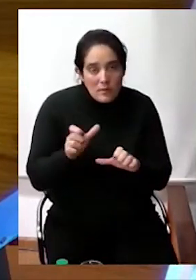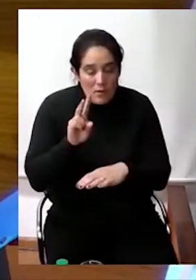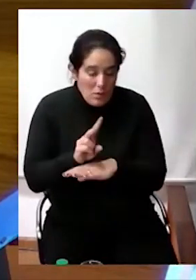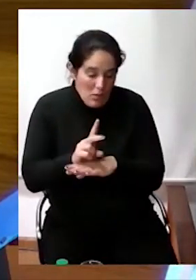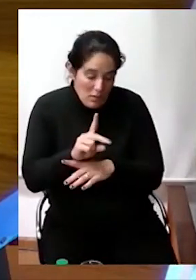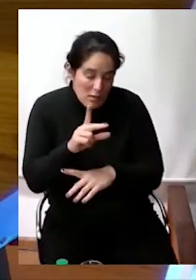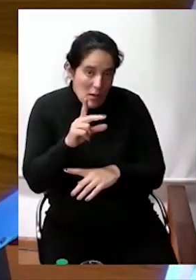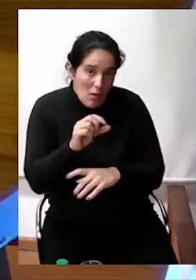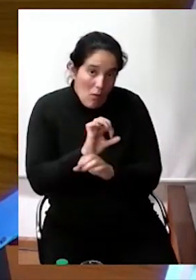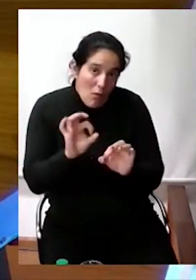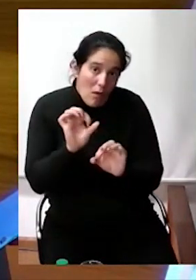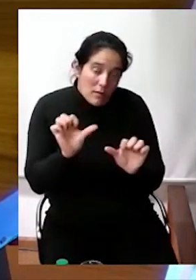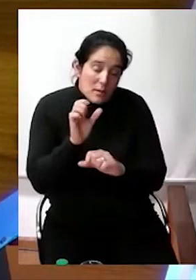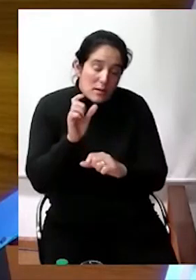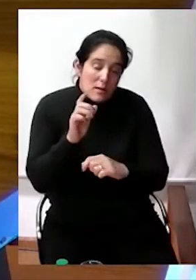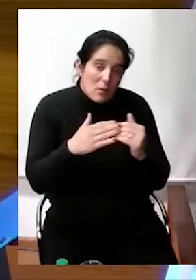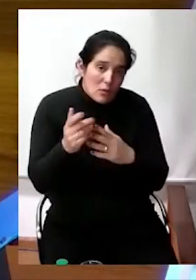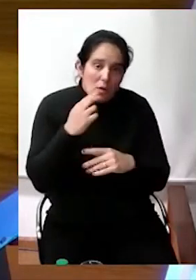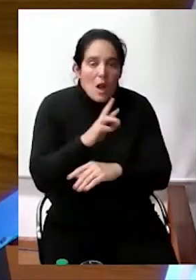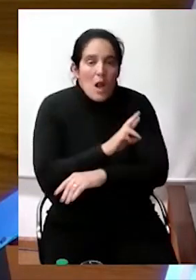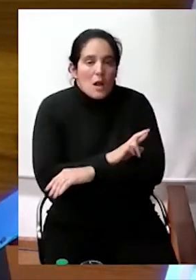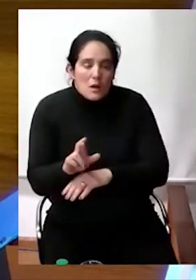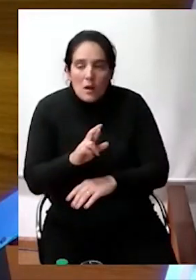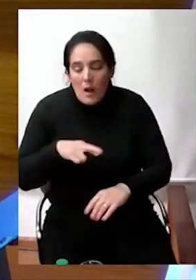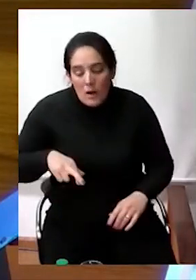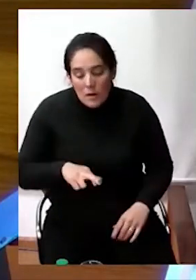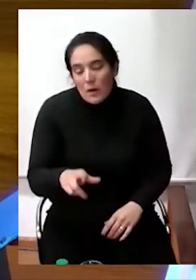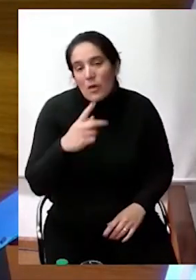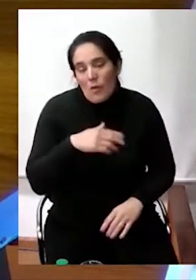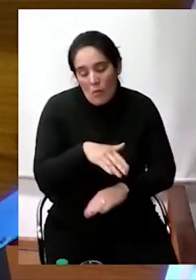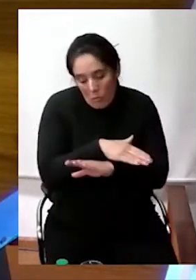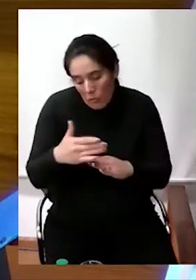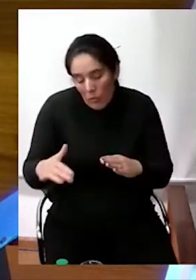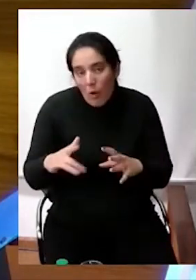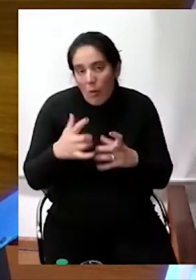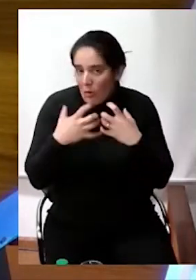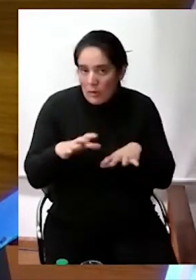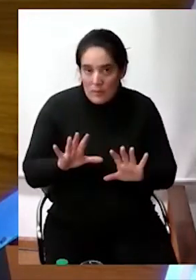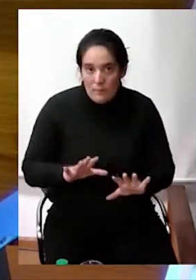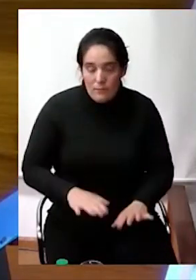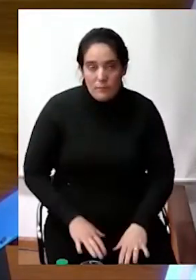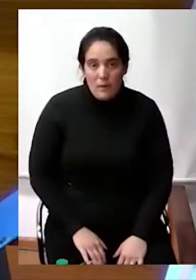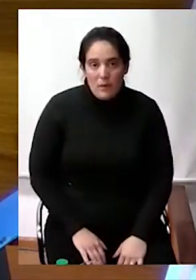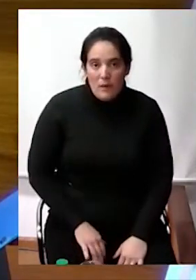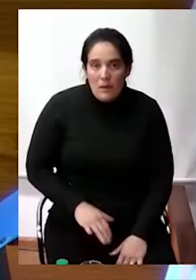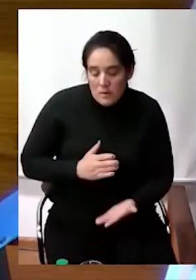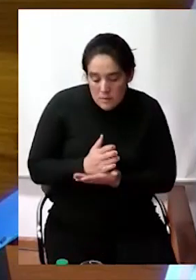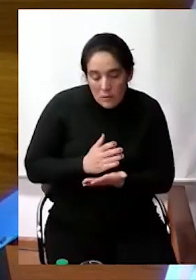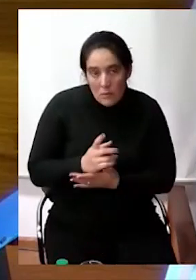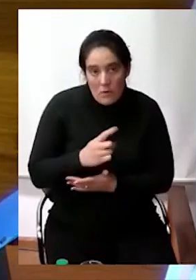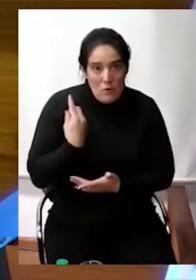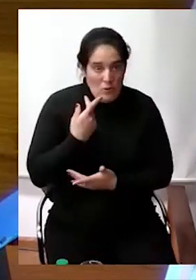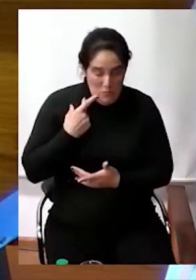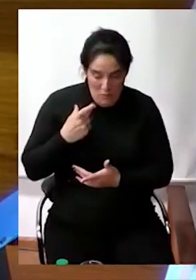esos de esos espacios llámese río Costa o lo que sea qu es lo que hemos hecho siempre nosotros tenemos